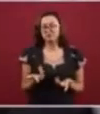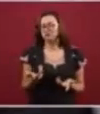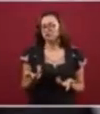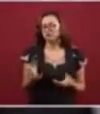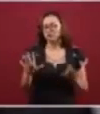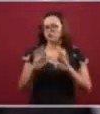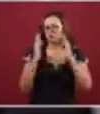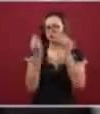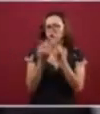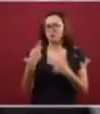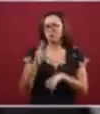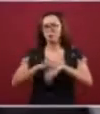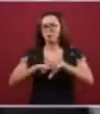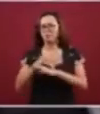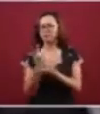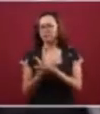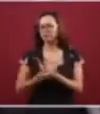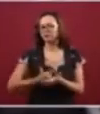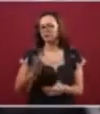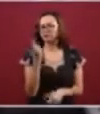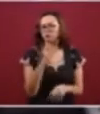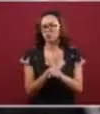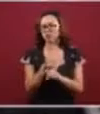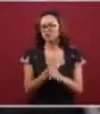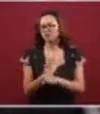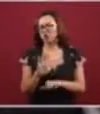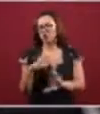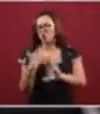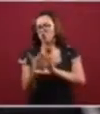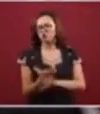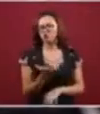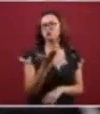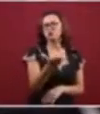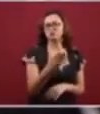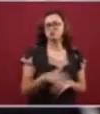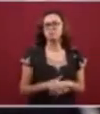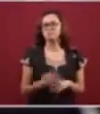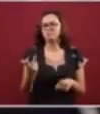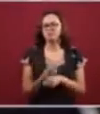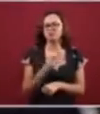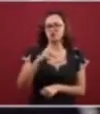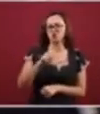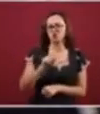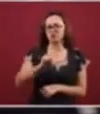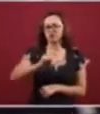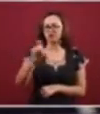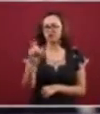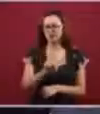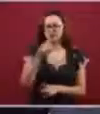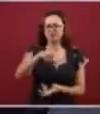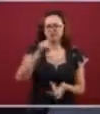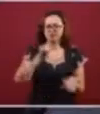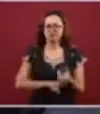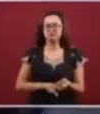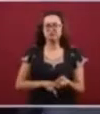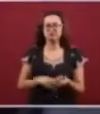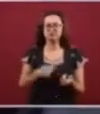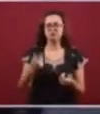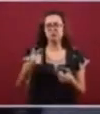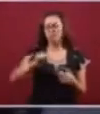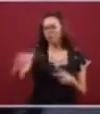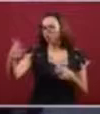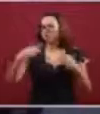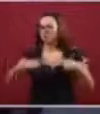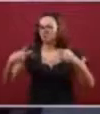aplicado. Pero más que eso, es lo que se critica de ustedes es que ha convertido a Notimex en una agencia de asedio a los